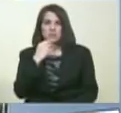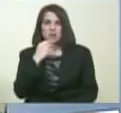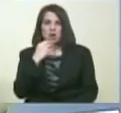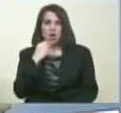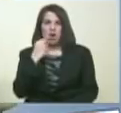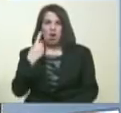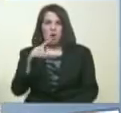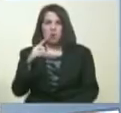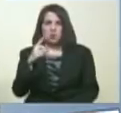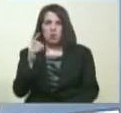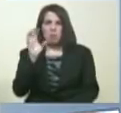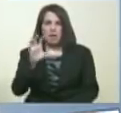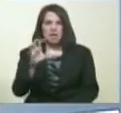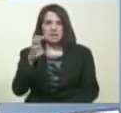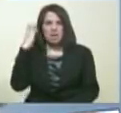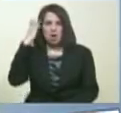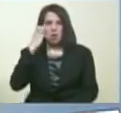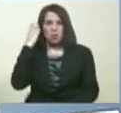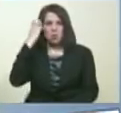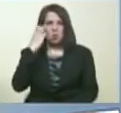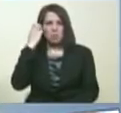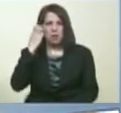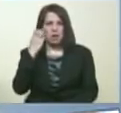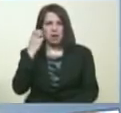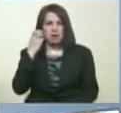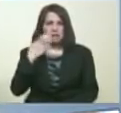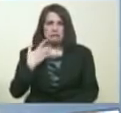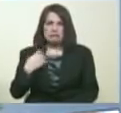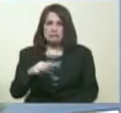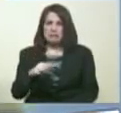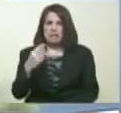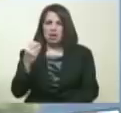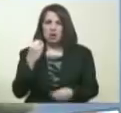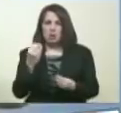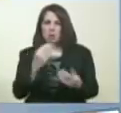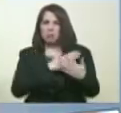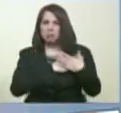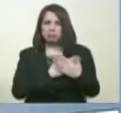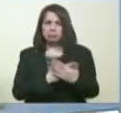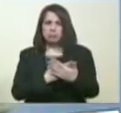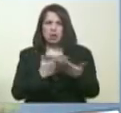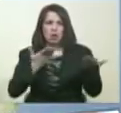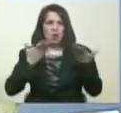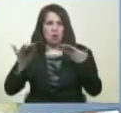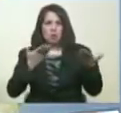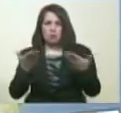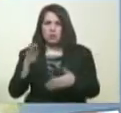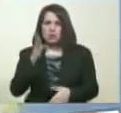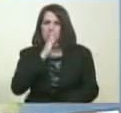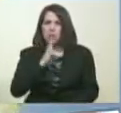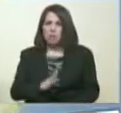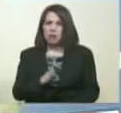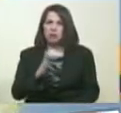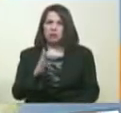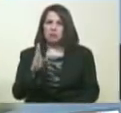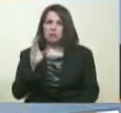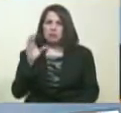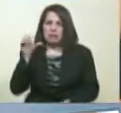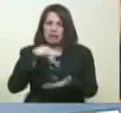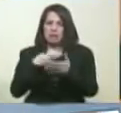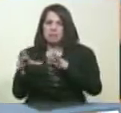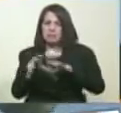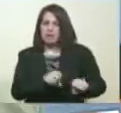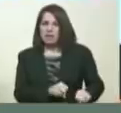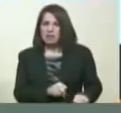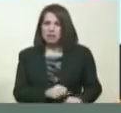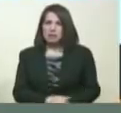en Europa, donde toda la sociedad se pone al servicio de los dueños de los bancos, de los dueños del capital. En